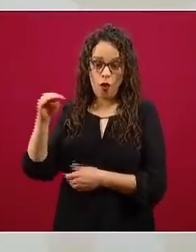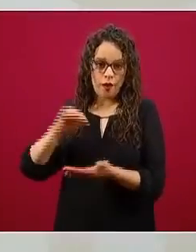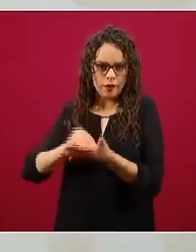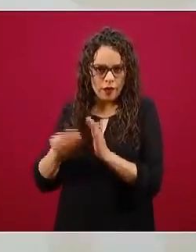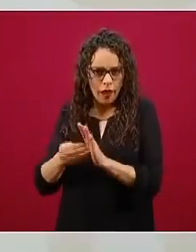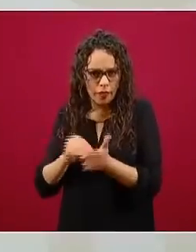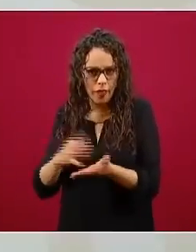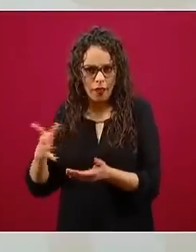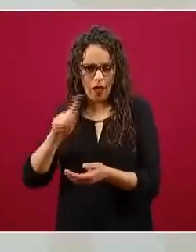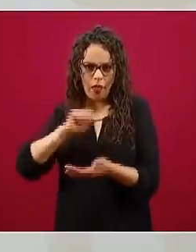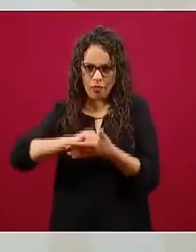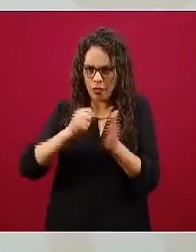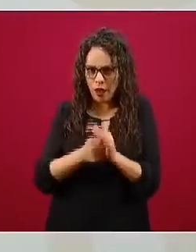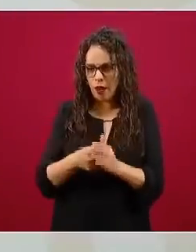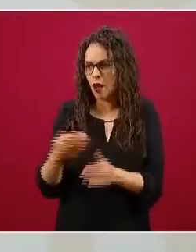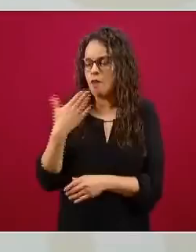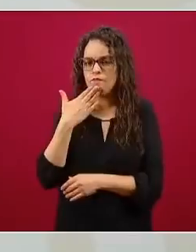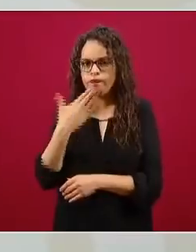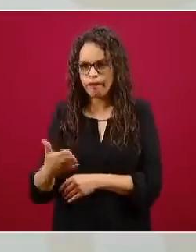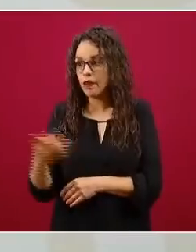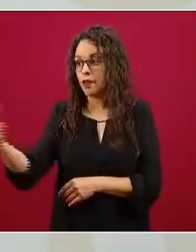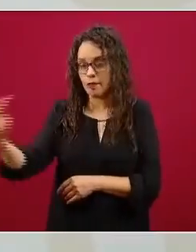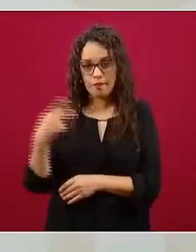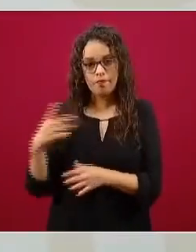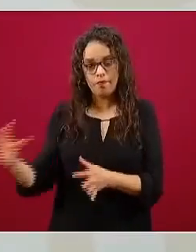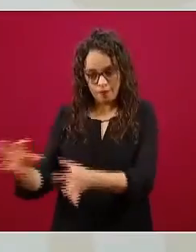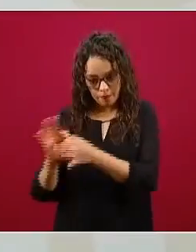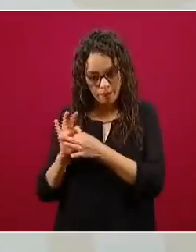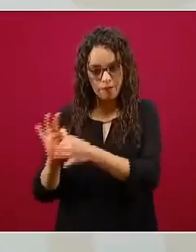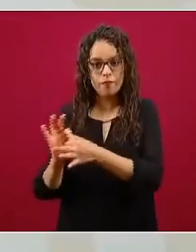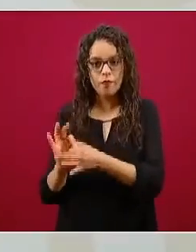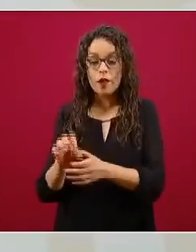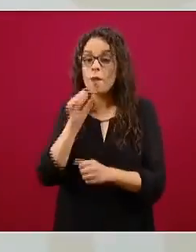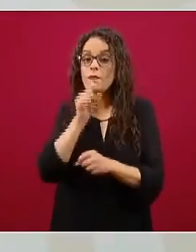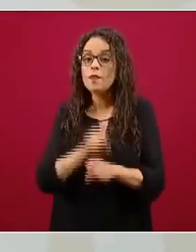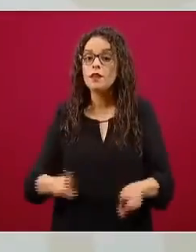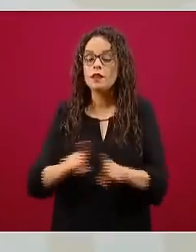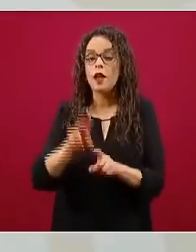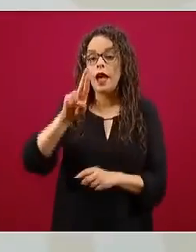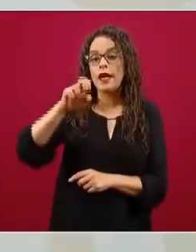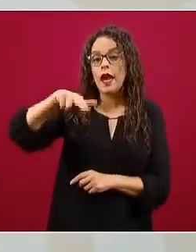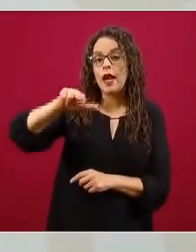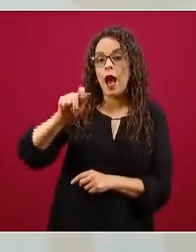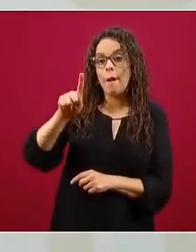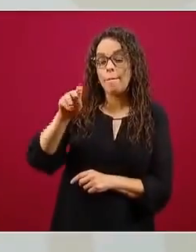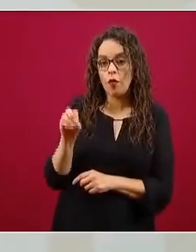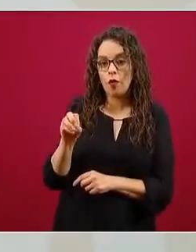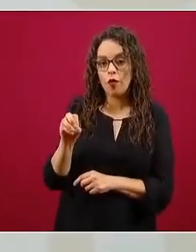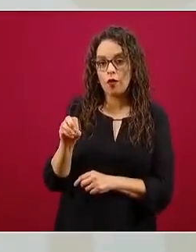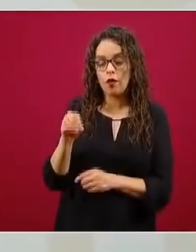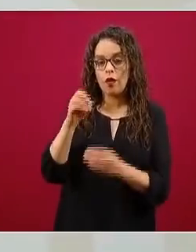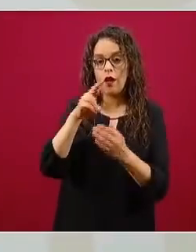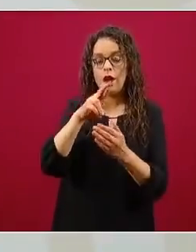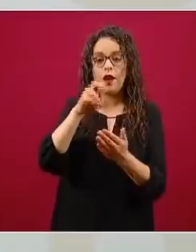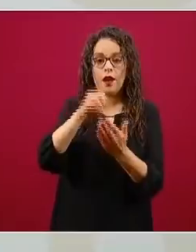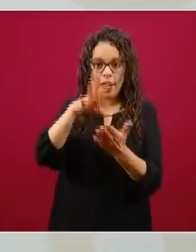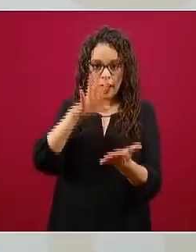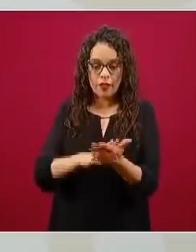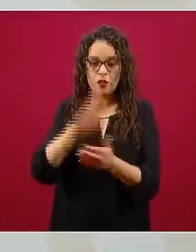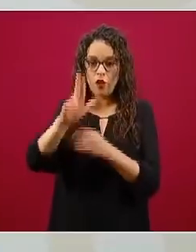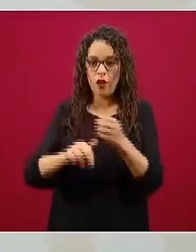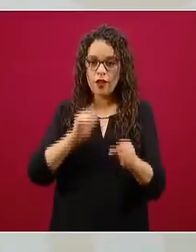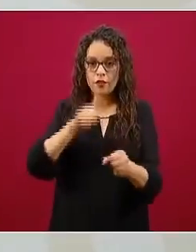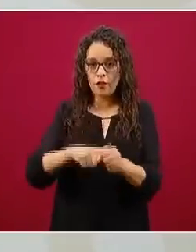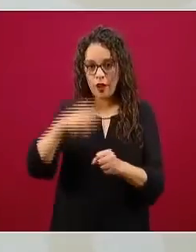y se incorpora con nosotros. Se incorpora también RENAPO, el Registro Nacional de Población, y se incorpora también la Organización Panamericana de la